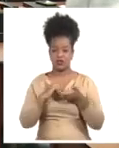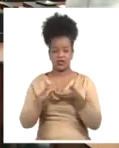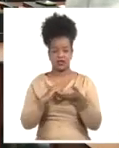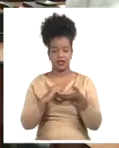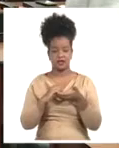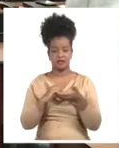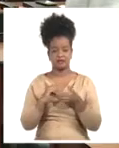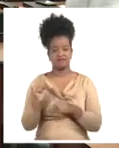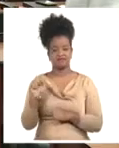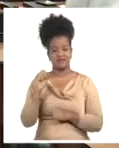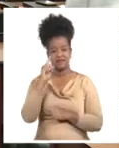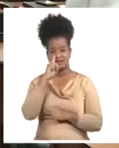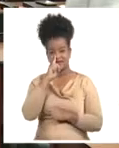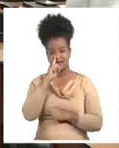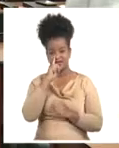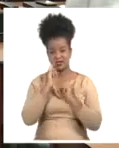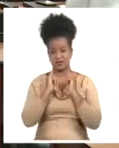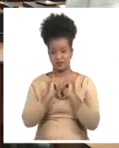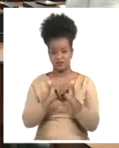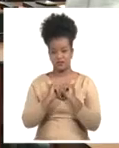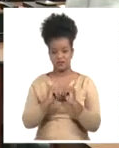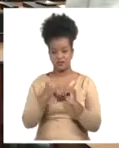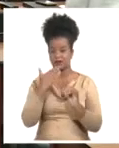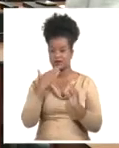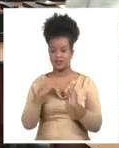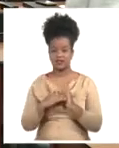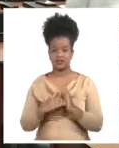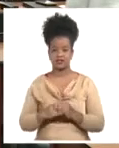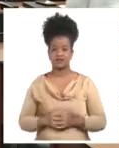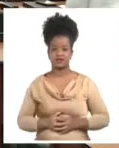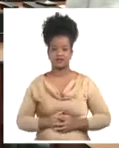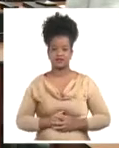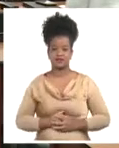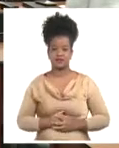así estoy despidiendo mi contacto informativo. Paso la señal a los estudios centrales.